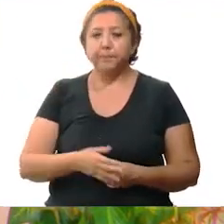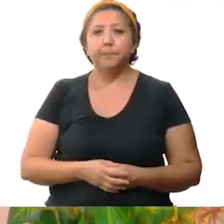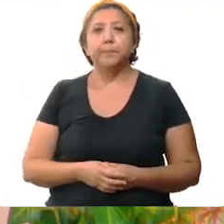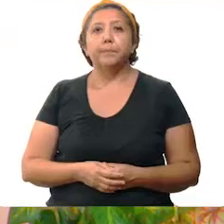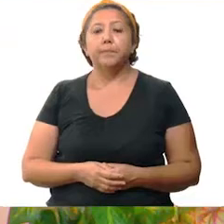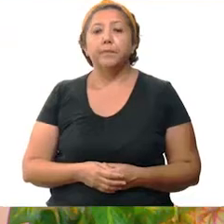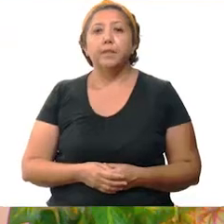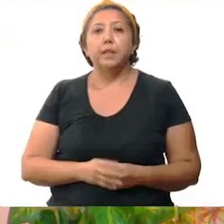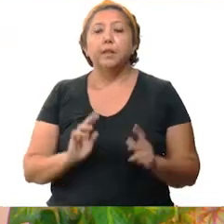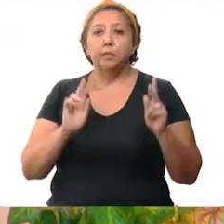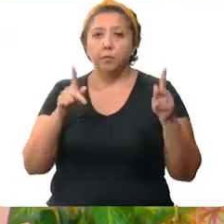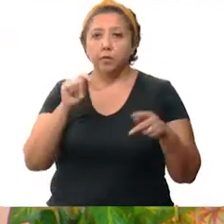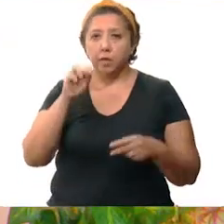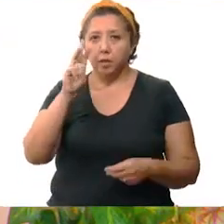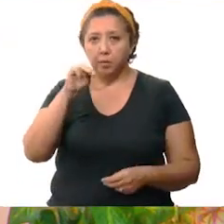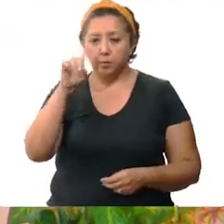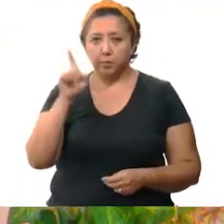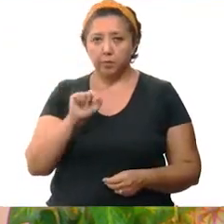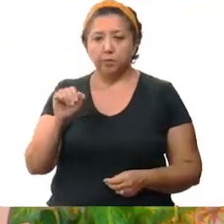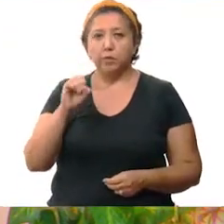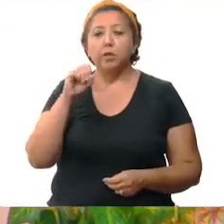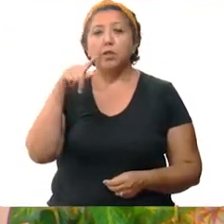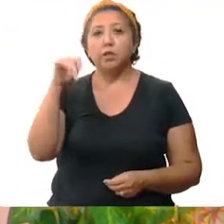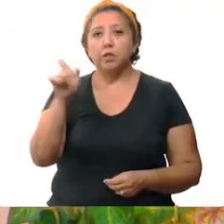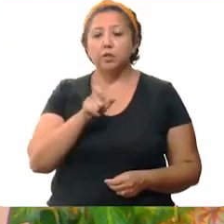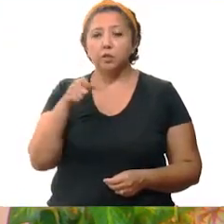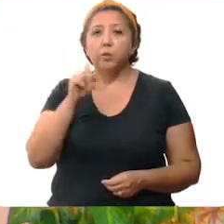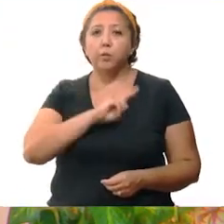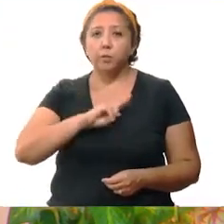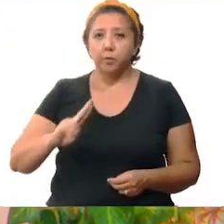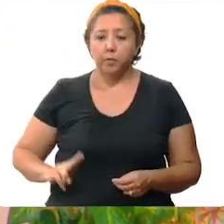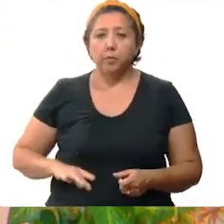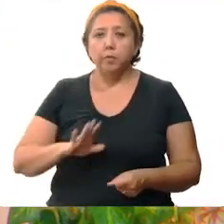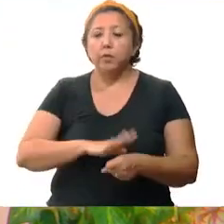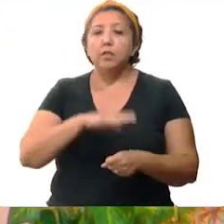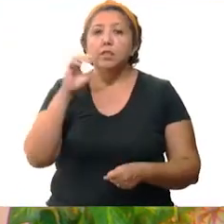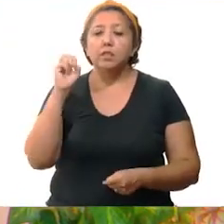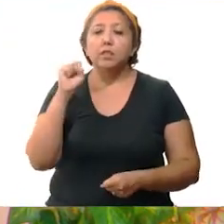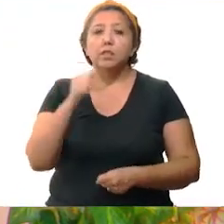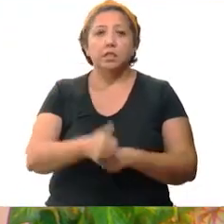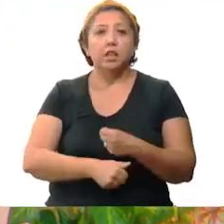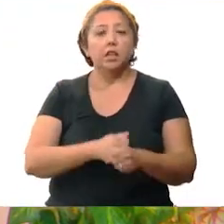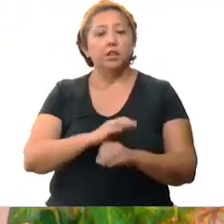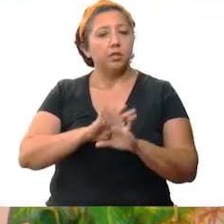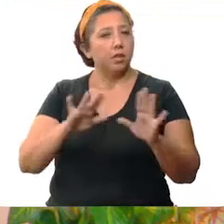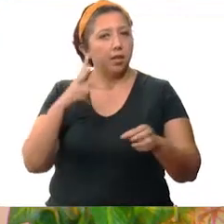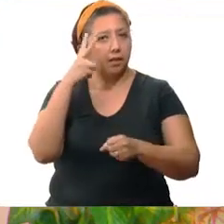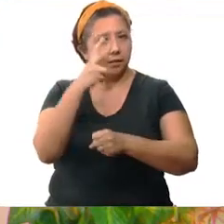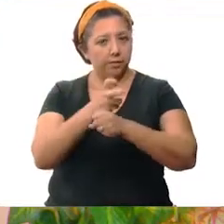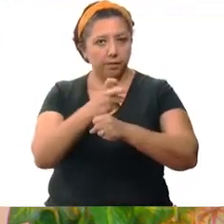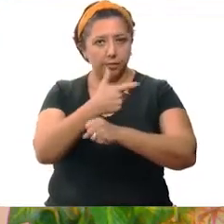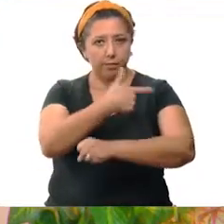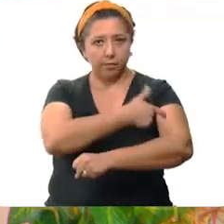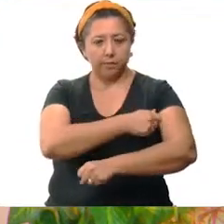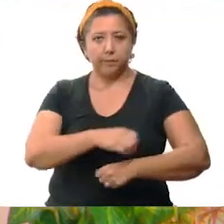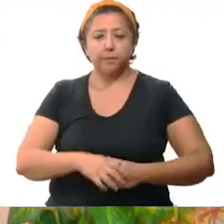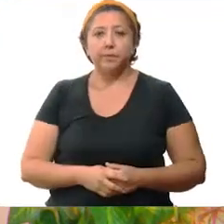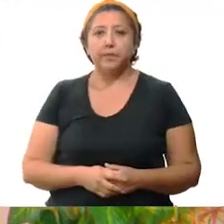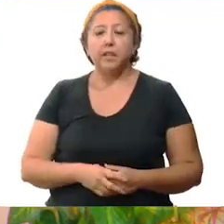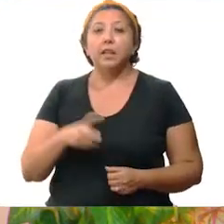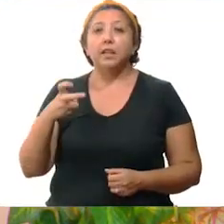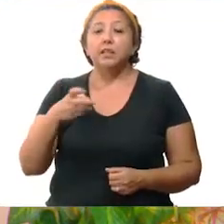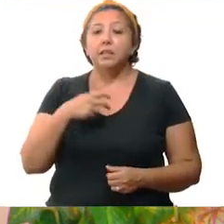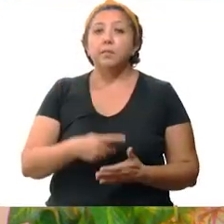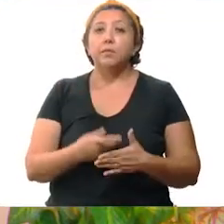satisfactoria. En Progreso, Temozón, Tixcocop y Humán, los adultos mayores de 60 años ya recibieron la segunda dosis de la vacuna.